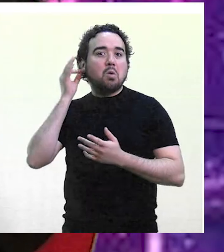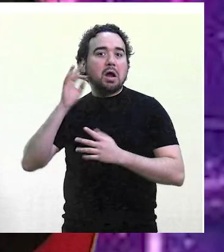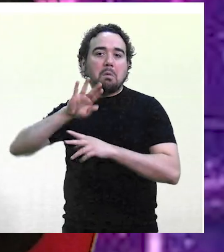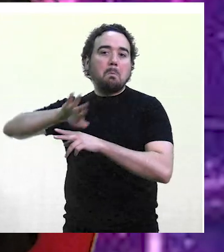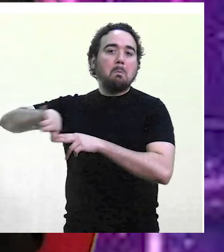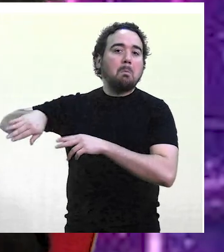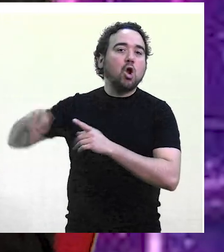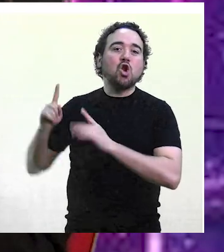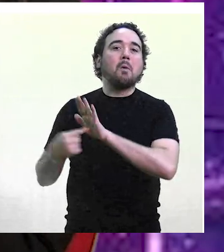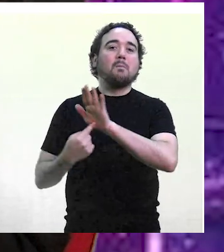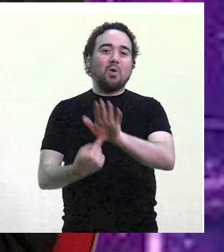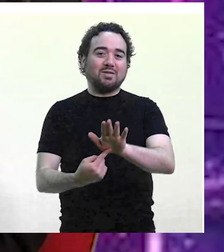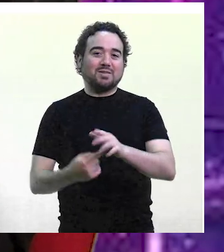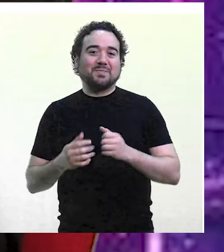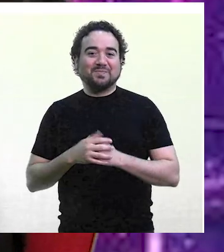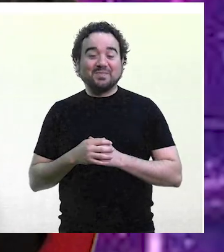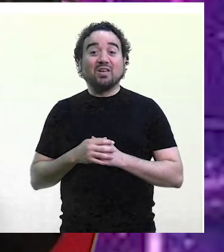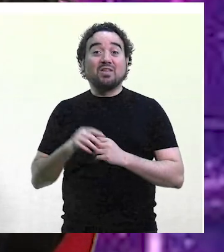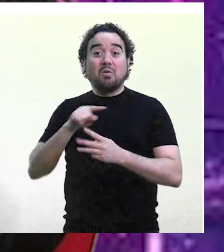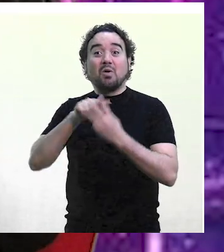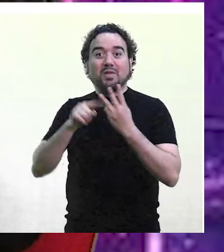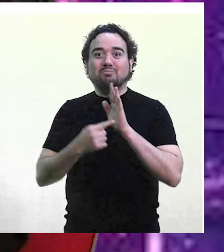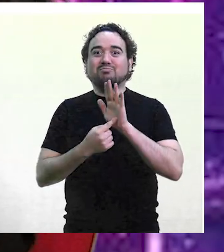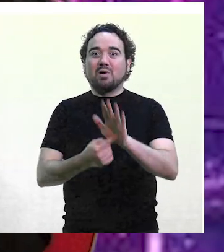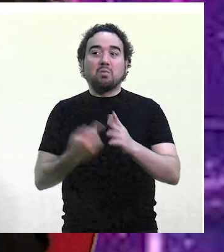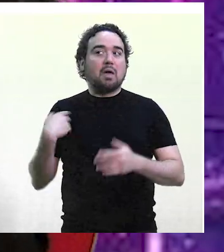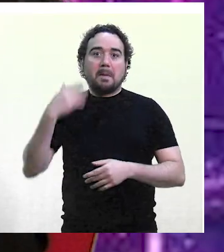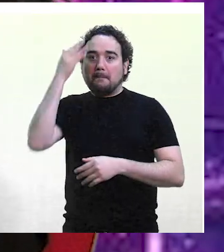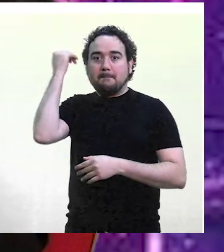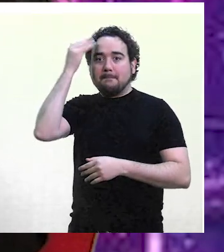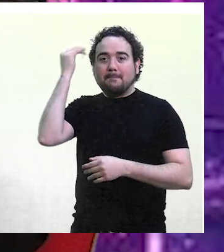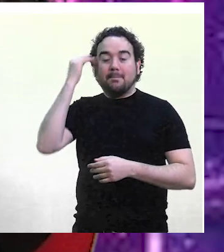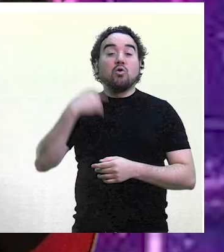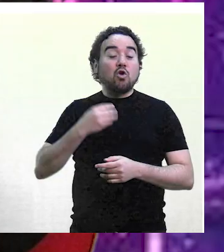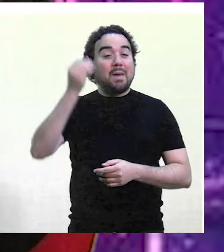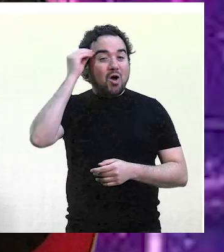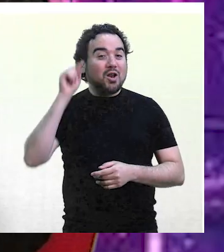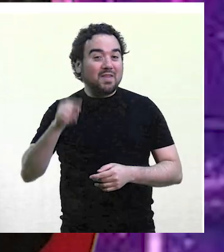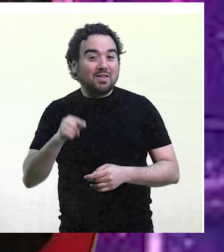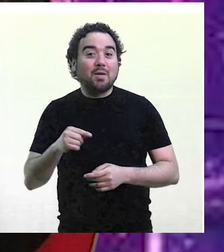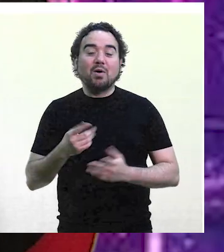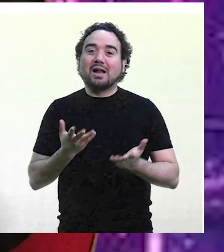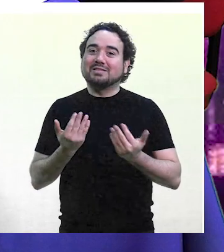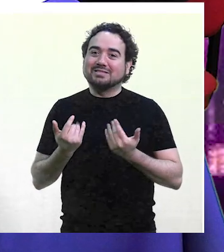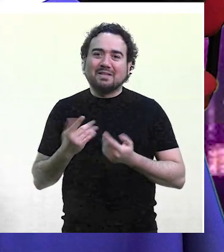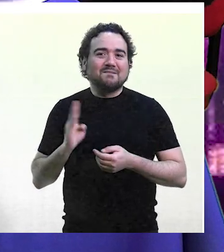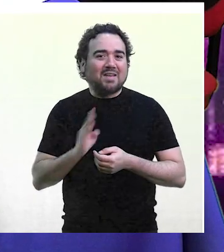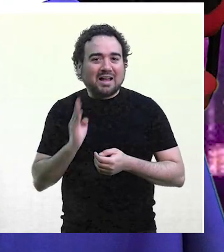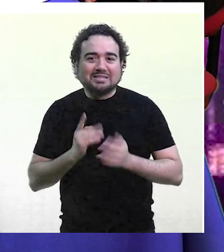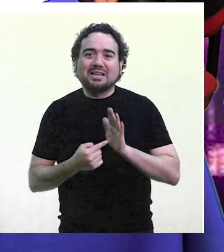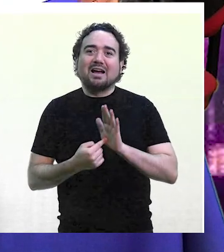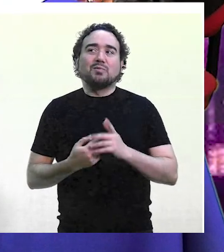cultura pop que es interesante porque visibiliza estos personajes que no teníamos idea. Yo debo decir que yo me acordé por ese dato